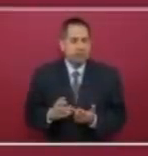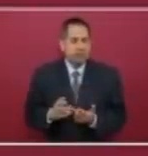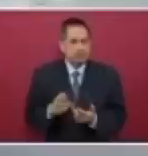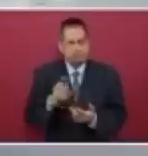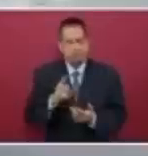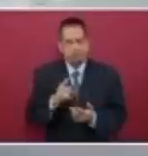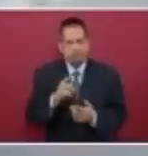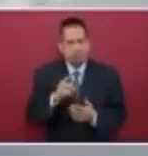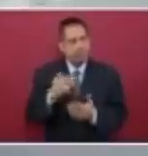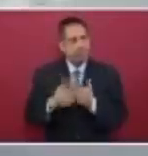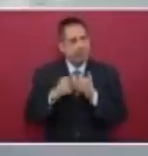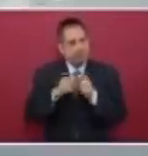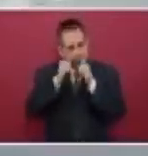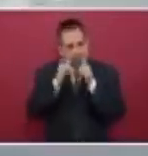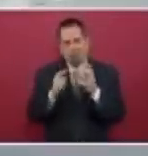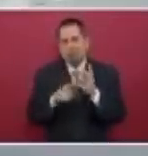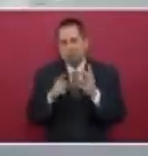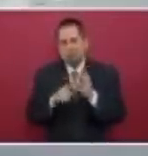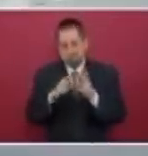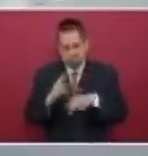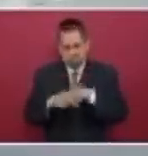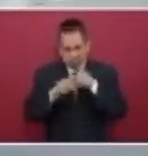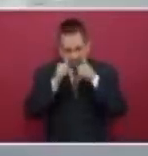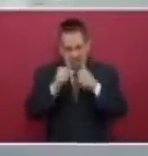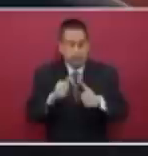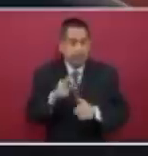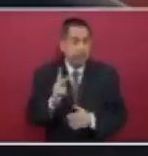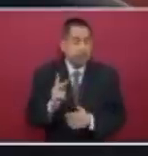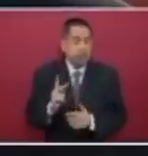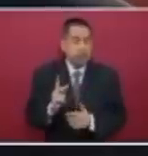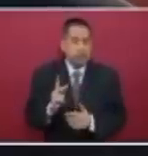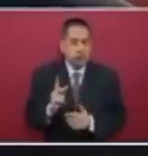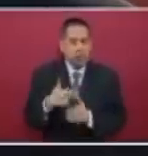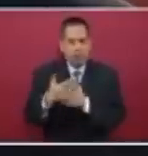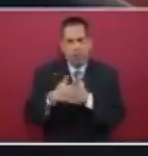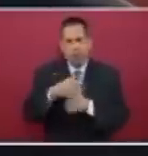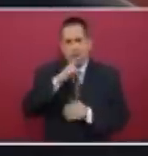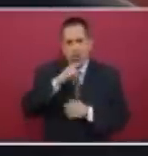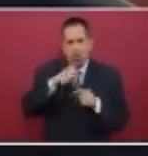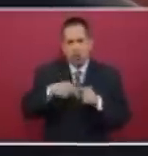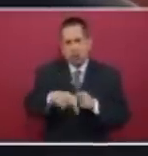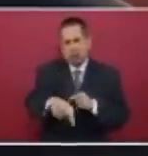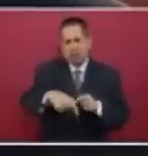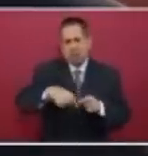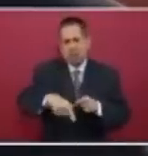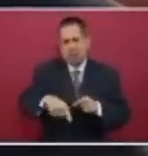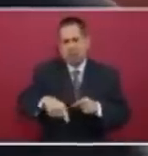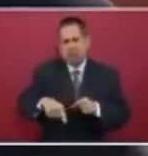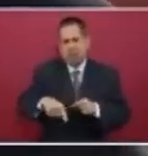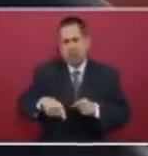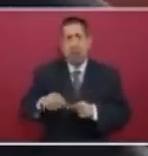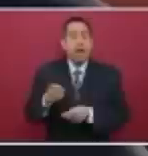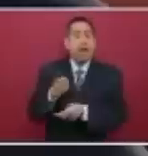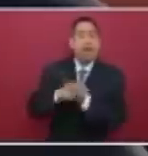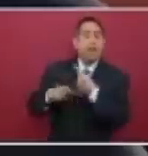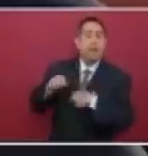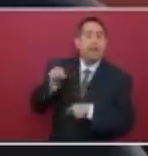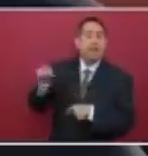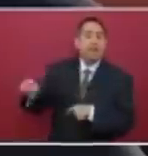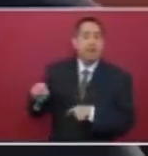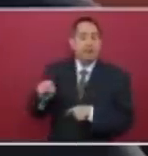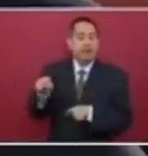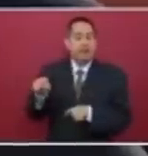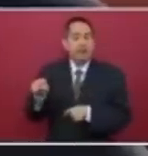asignatura pendiente pero pronto está por regresar d